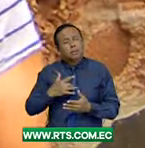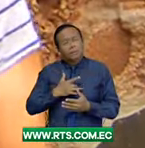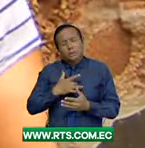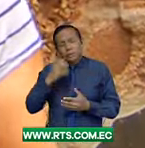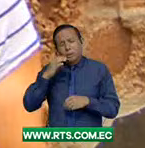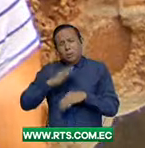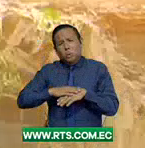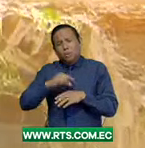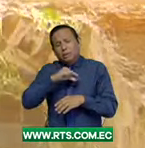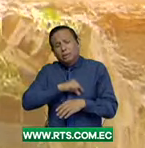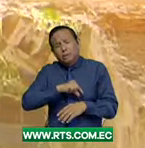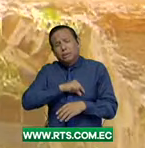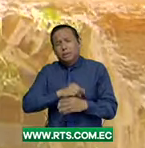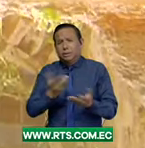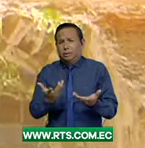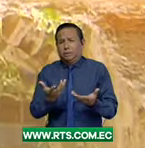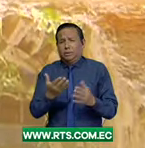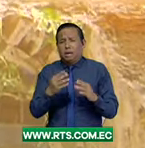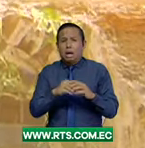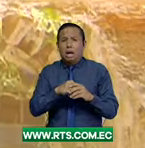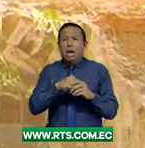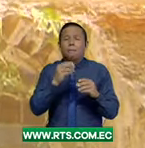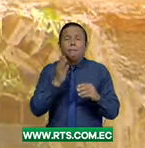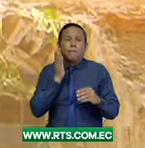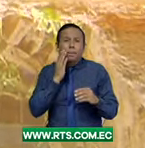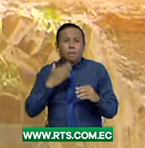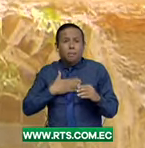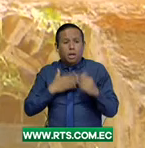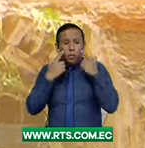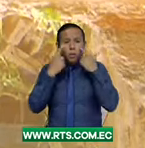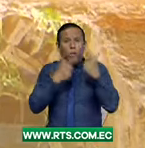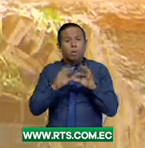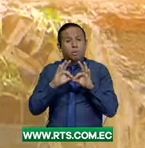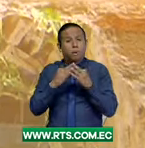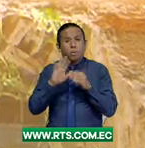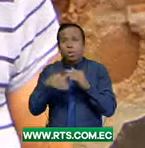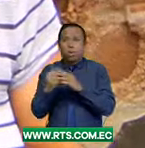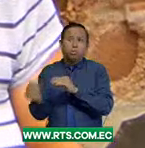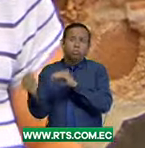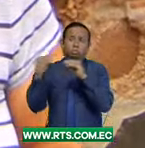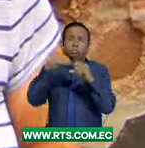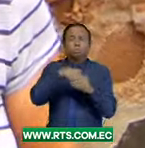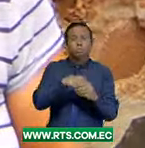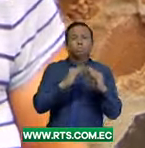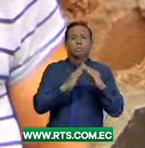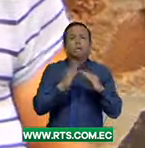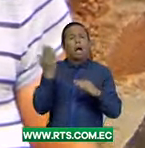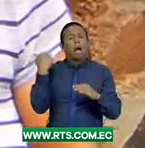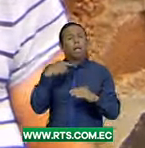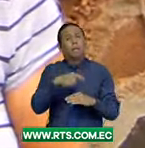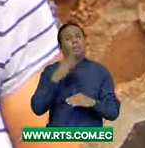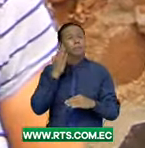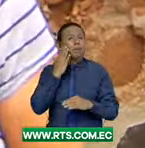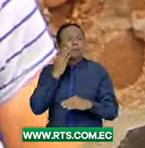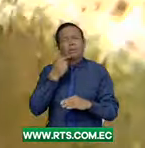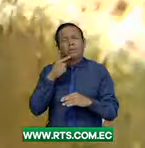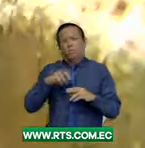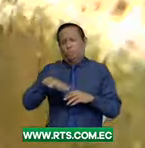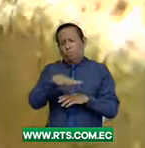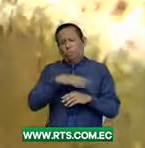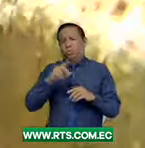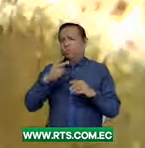porque prácticamente yo soy la que traje a mi familia aquí, ¿no? Y mi mamá nunca le ha gustado este sector.